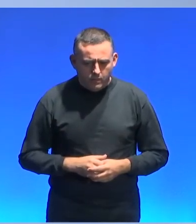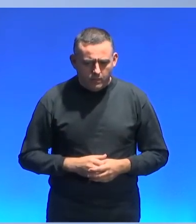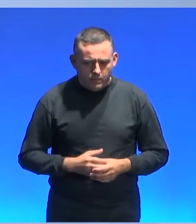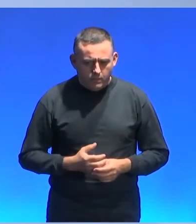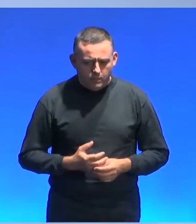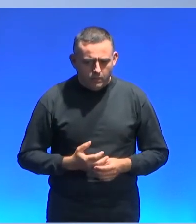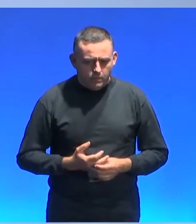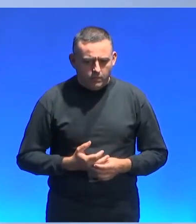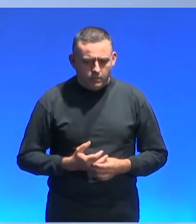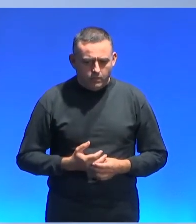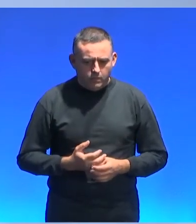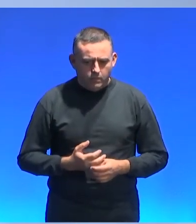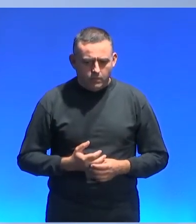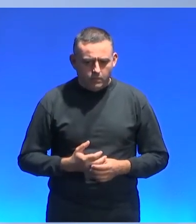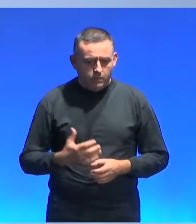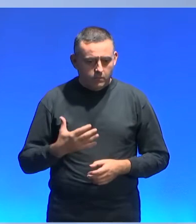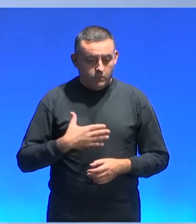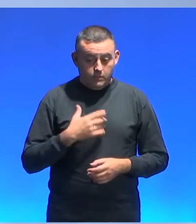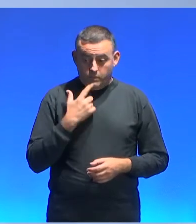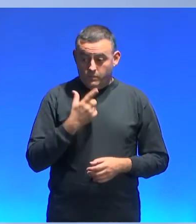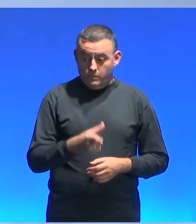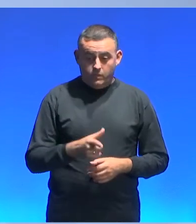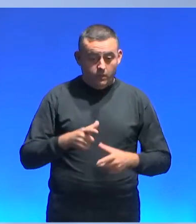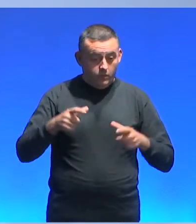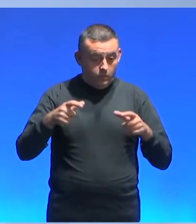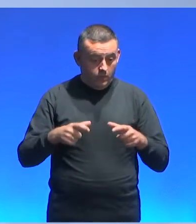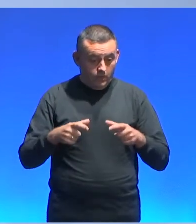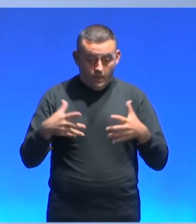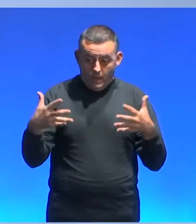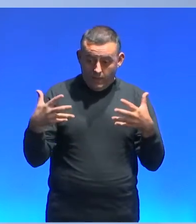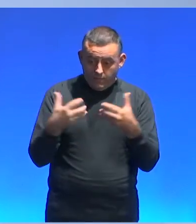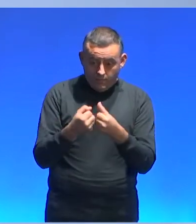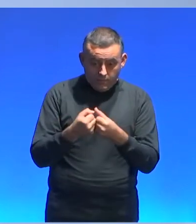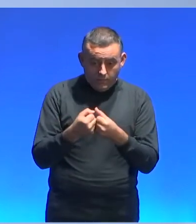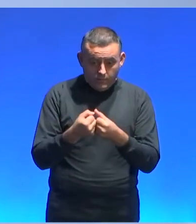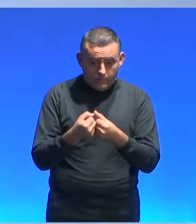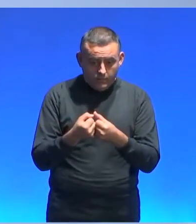de auto en una ciudad. Esto se debería considerar